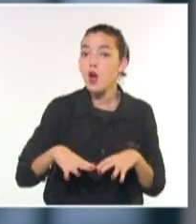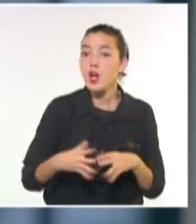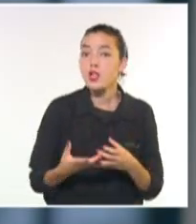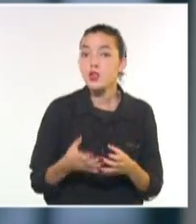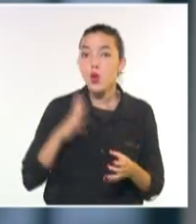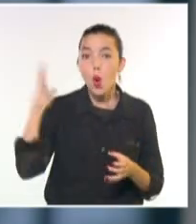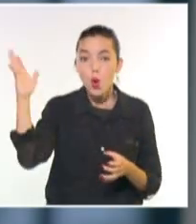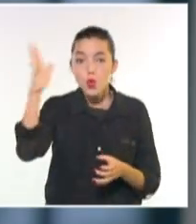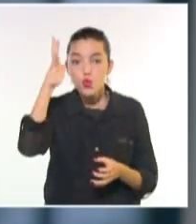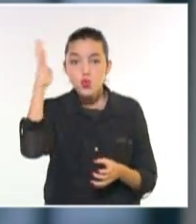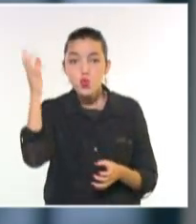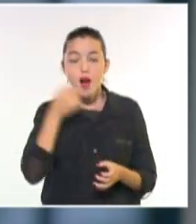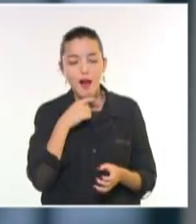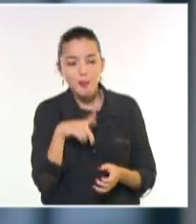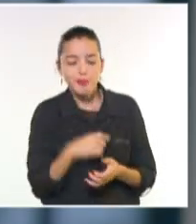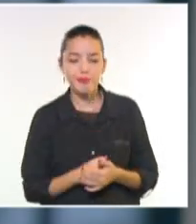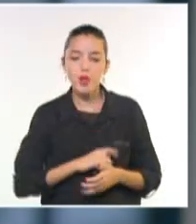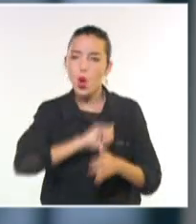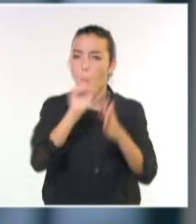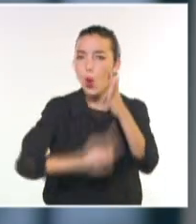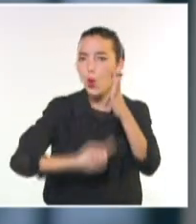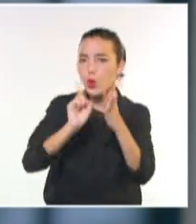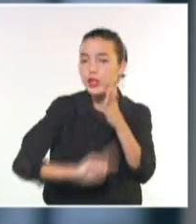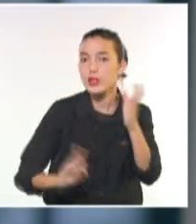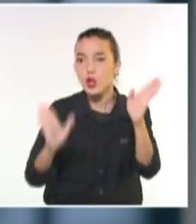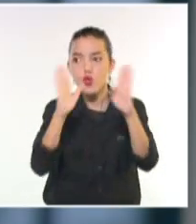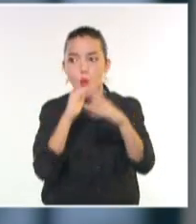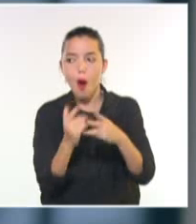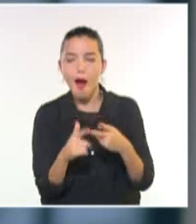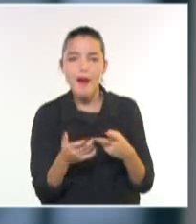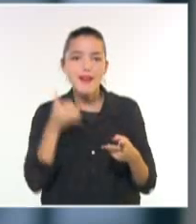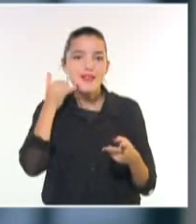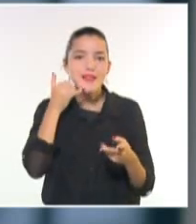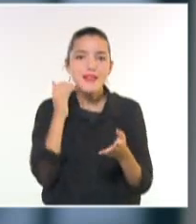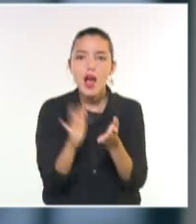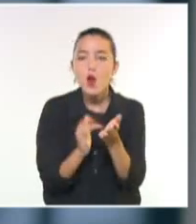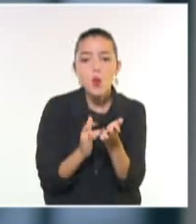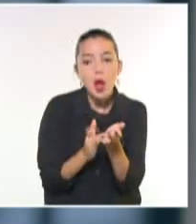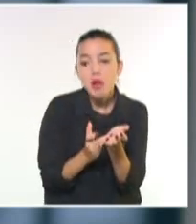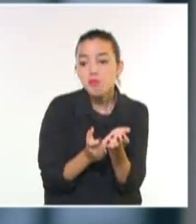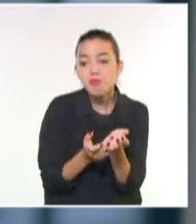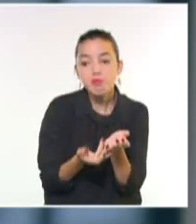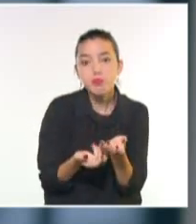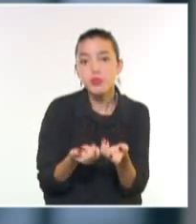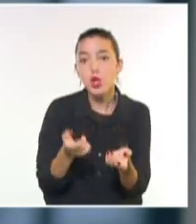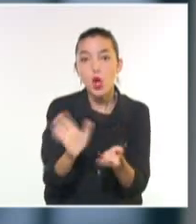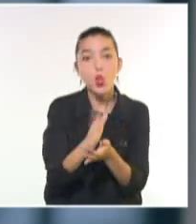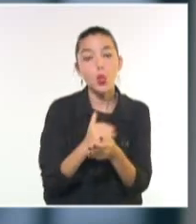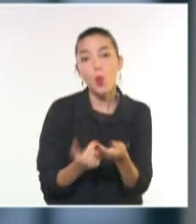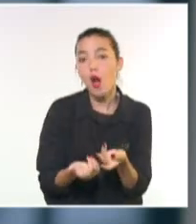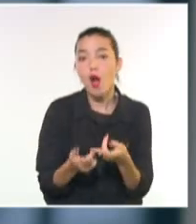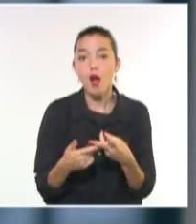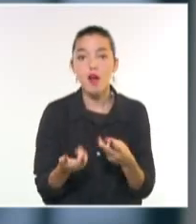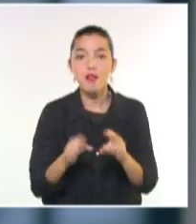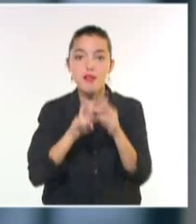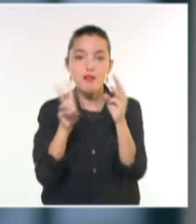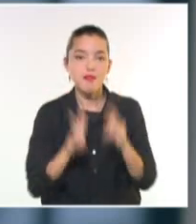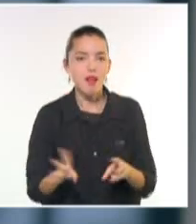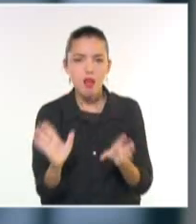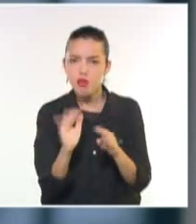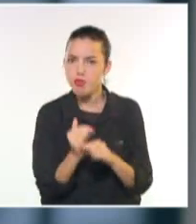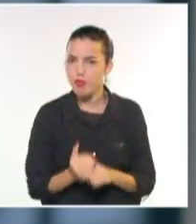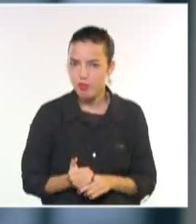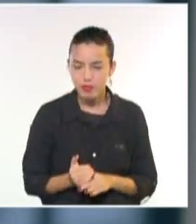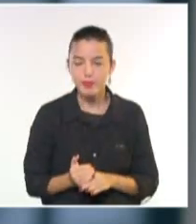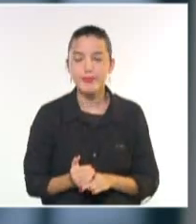ejemplo, no hay electricidad, la carga de los móviles se agota y por tanto no tenemos acceso a las redes? ¿Cómo lograr que